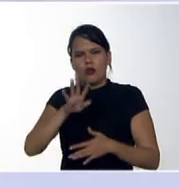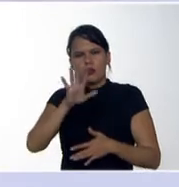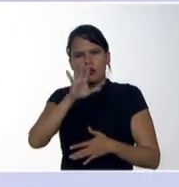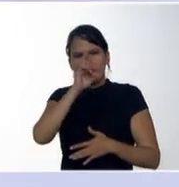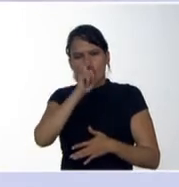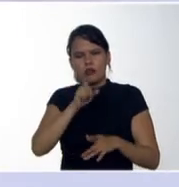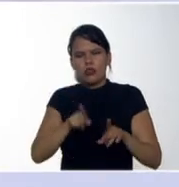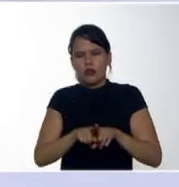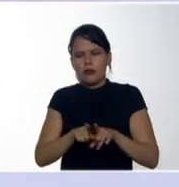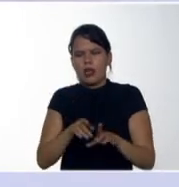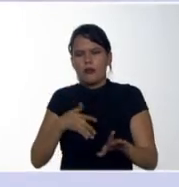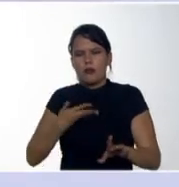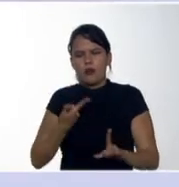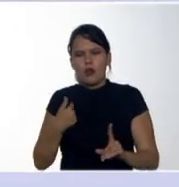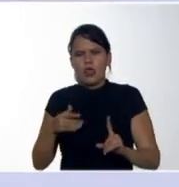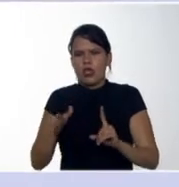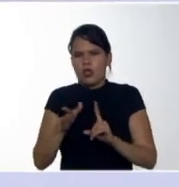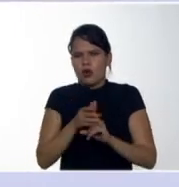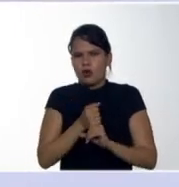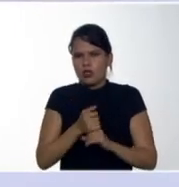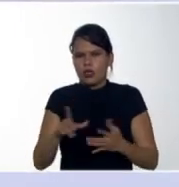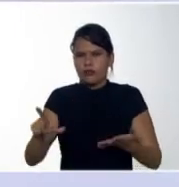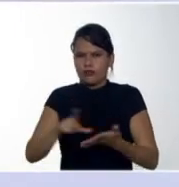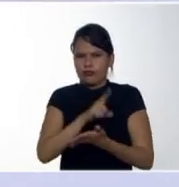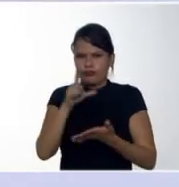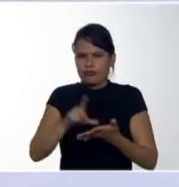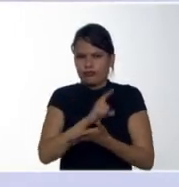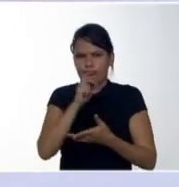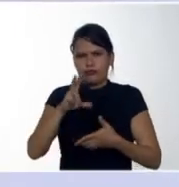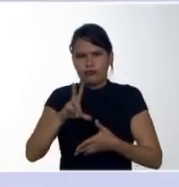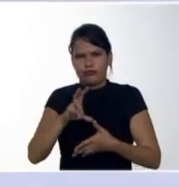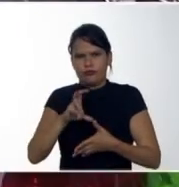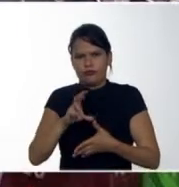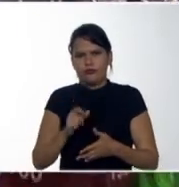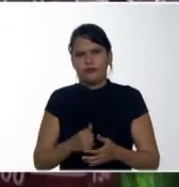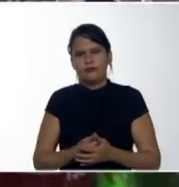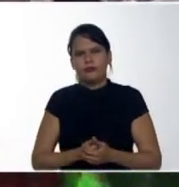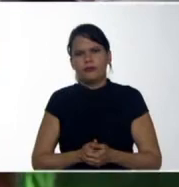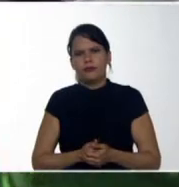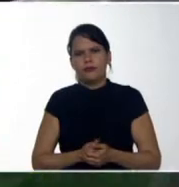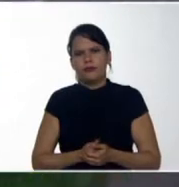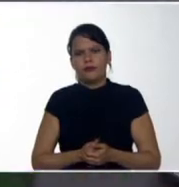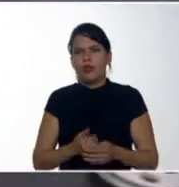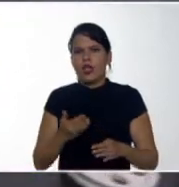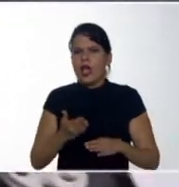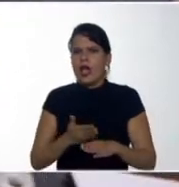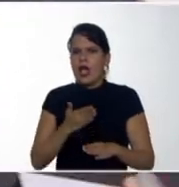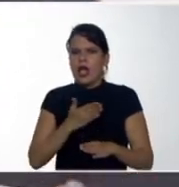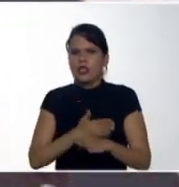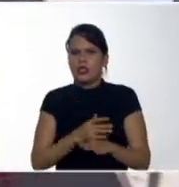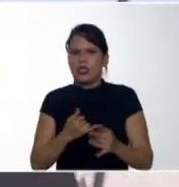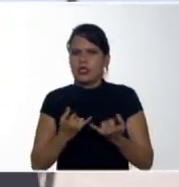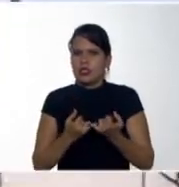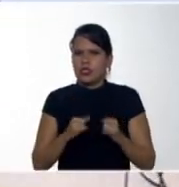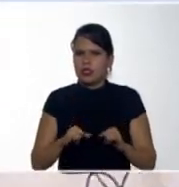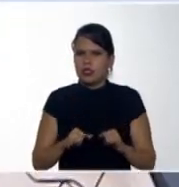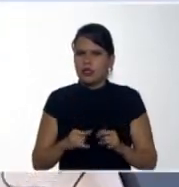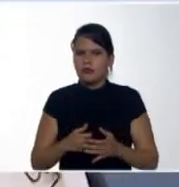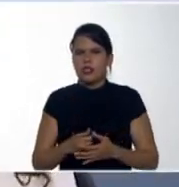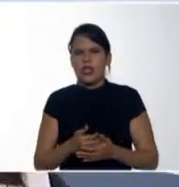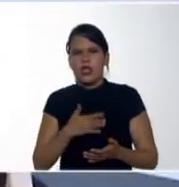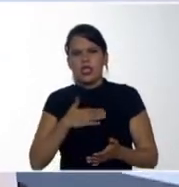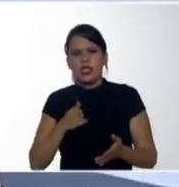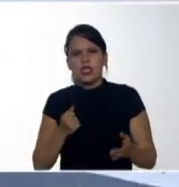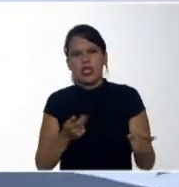pueden encontrar en nuestra colección Bicentenario. Muy bien, antes de culminar,